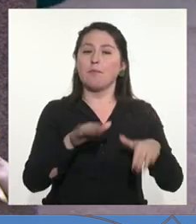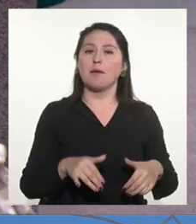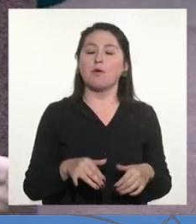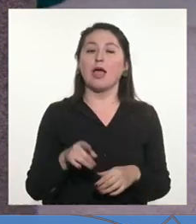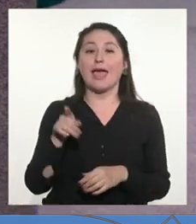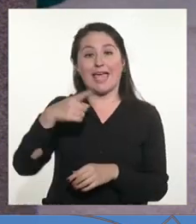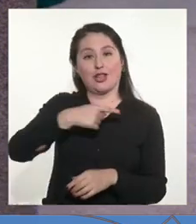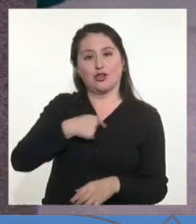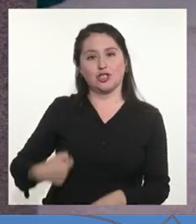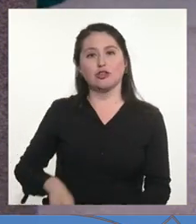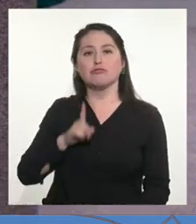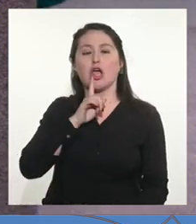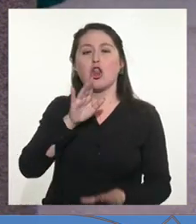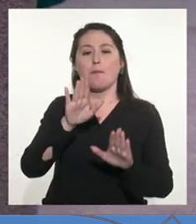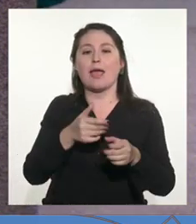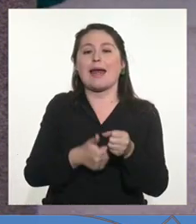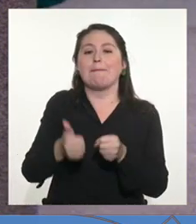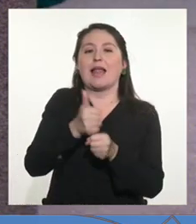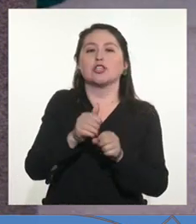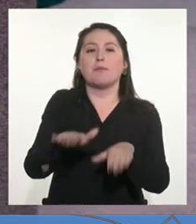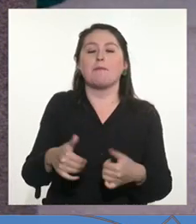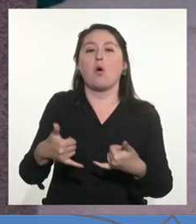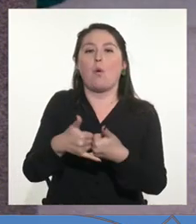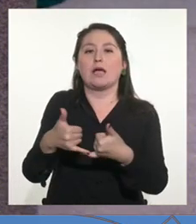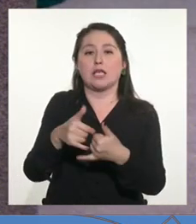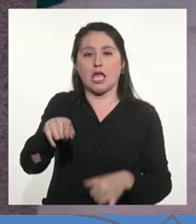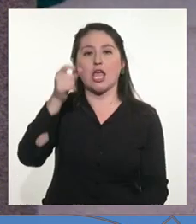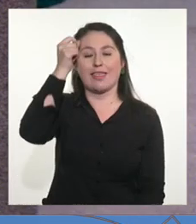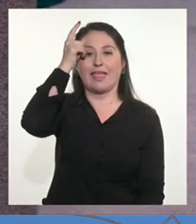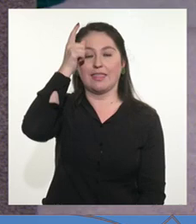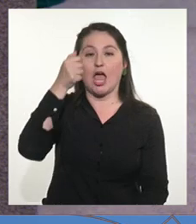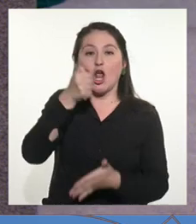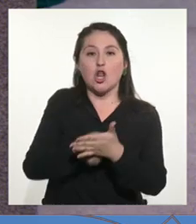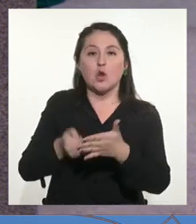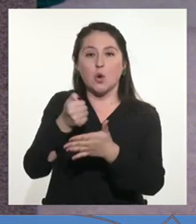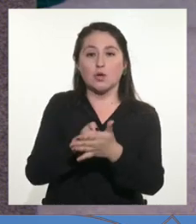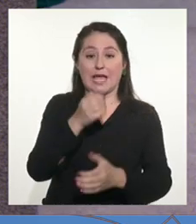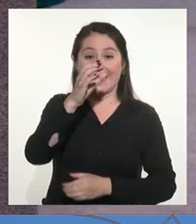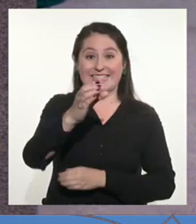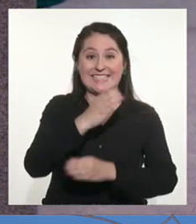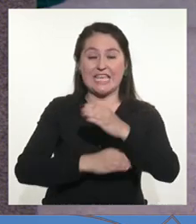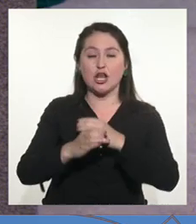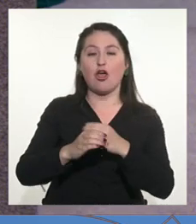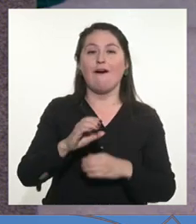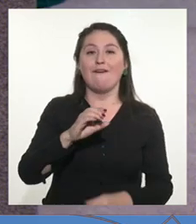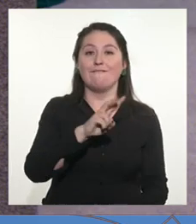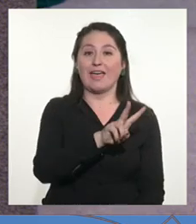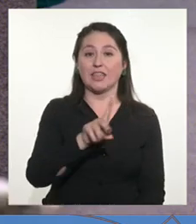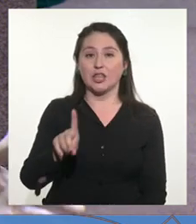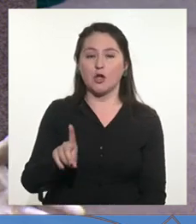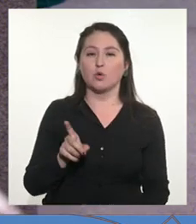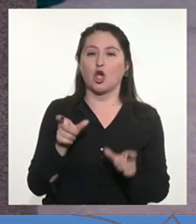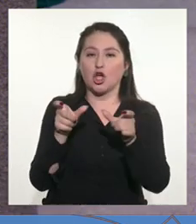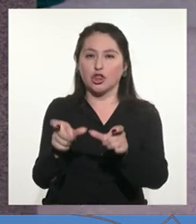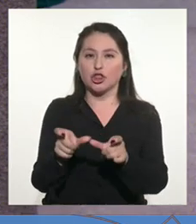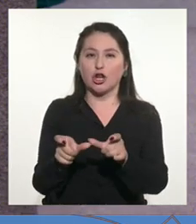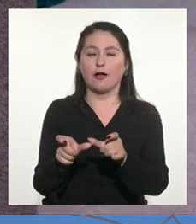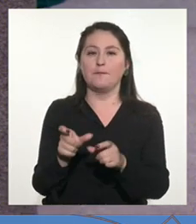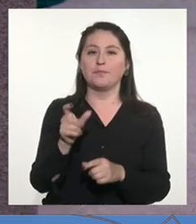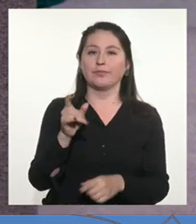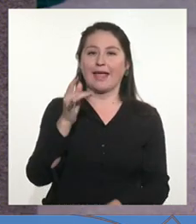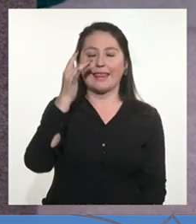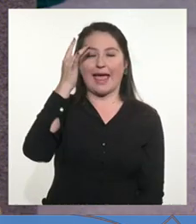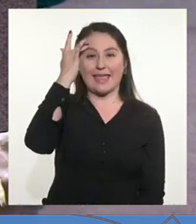ellos lo entendieron muy bien y por lo tanto entienden que la lucha por el siglo 21 la geopolítica del control de los datos de inteligencia artificial